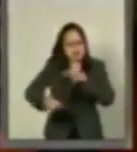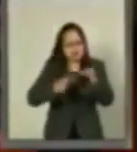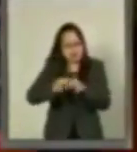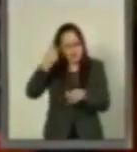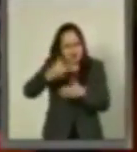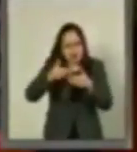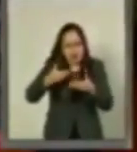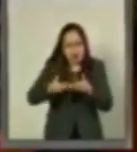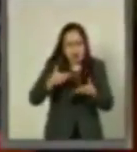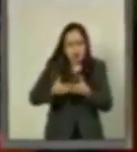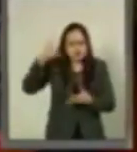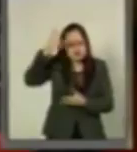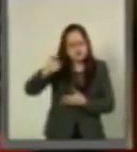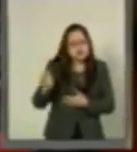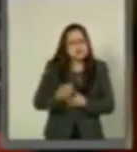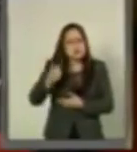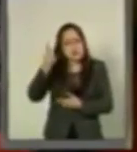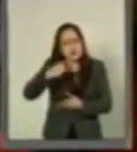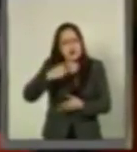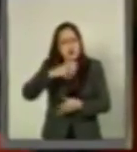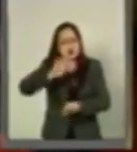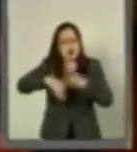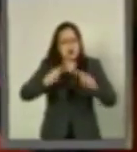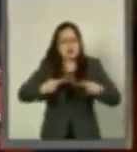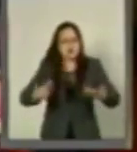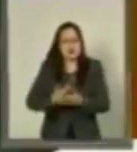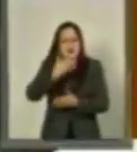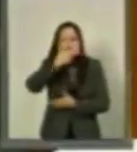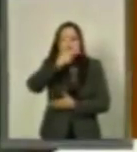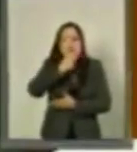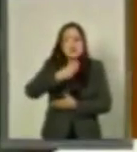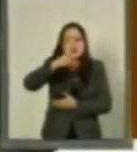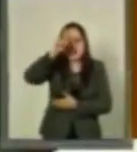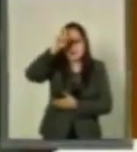duraderas para la tranquilidad de las y los mexicanos. Gracias por su atención.